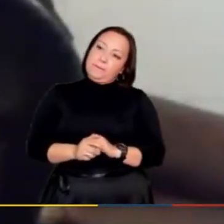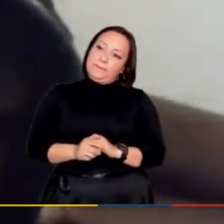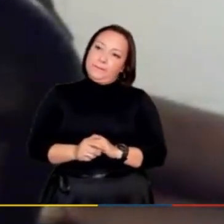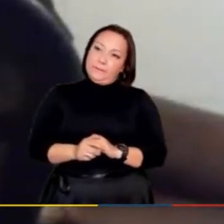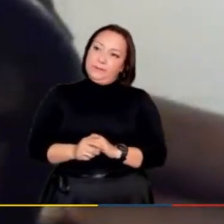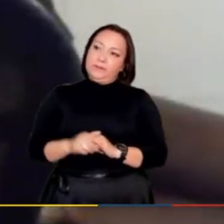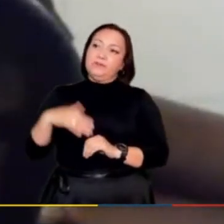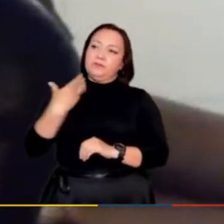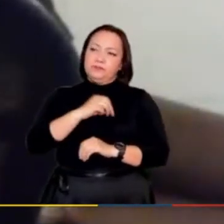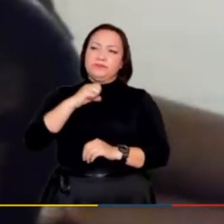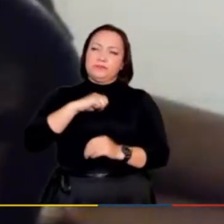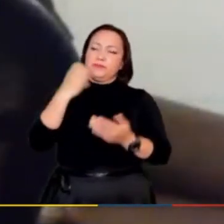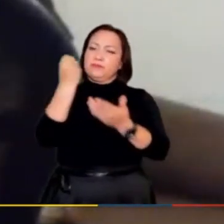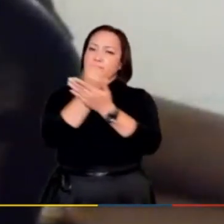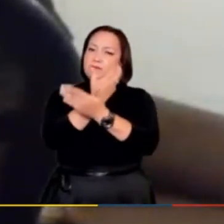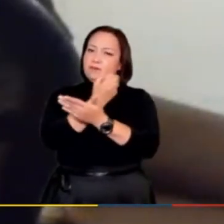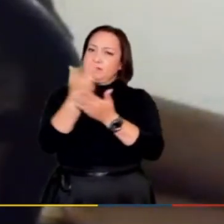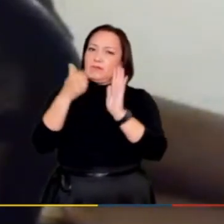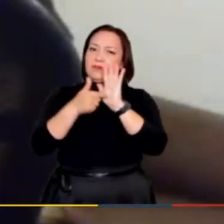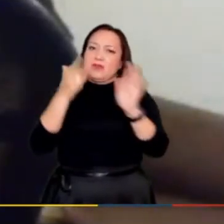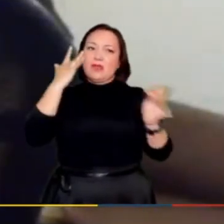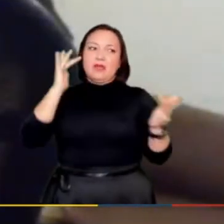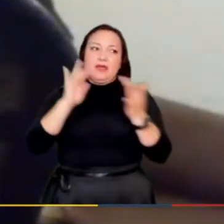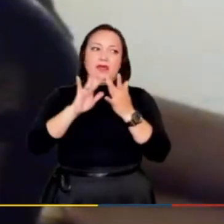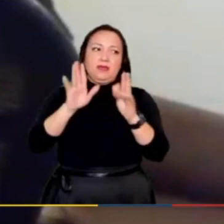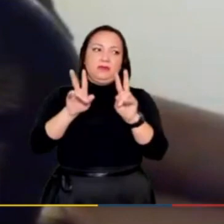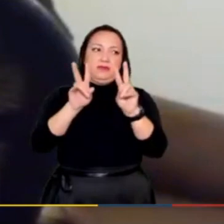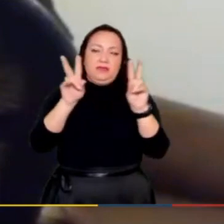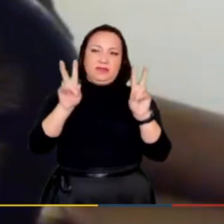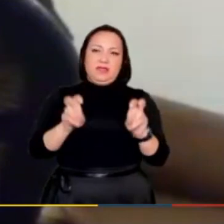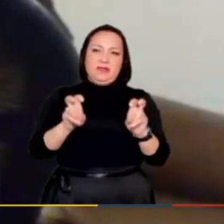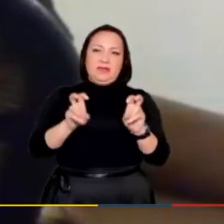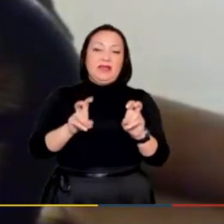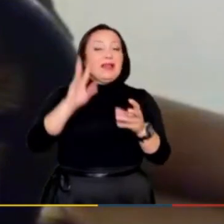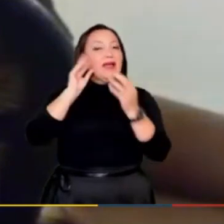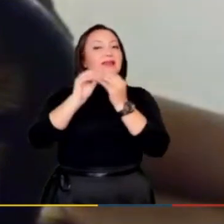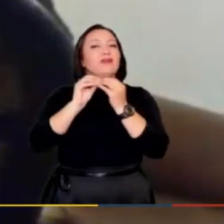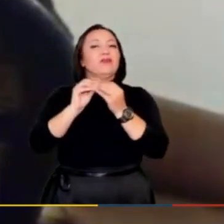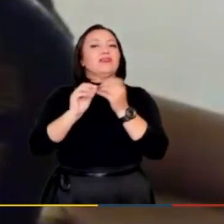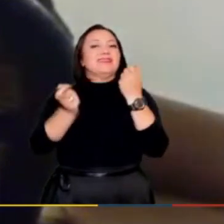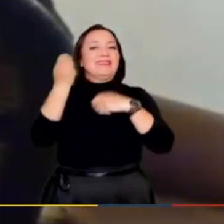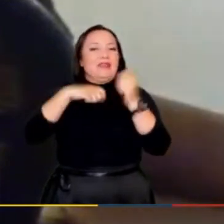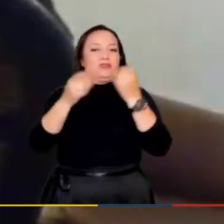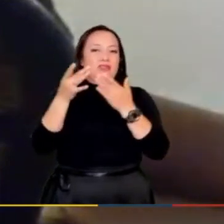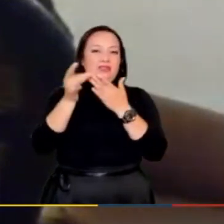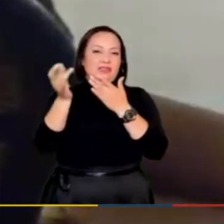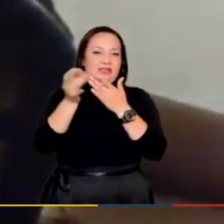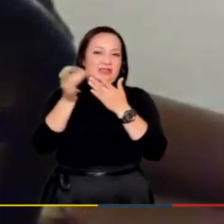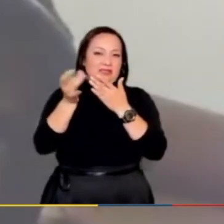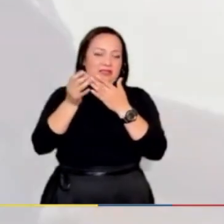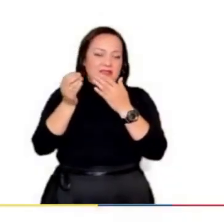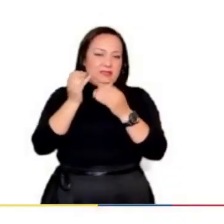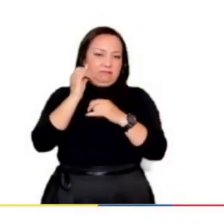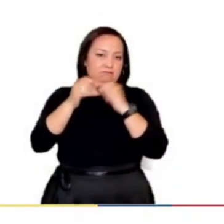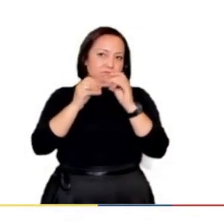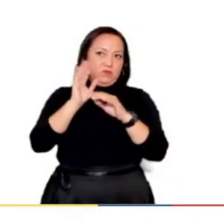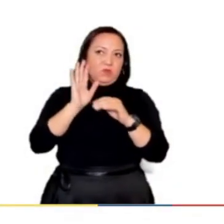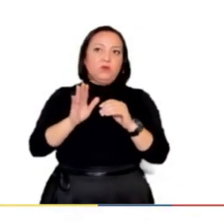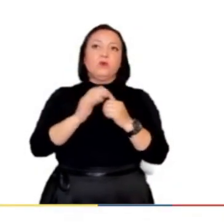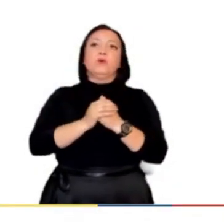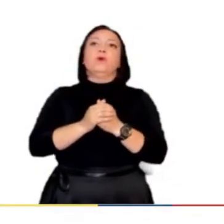una diapositiva sobre el tema de la negociación de divisas. Yo lo que creo importante